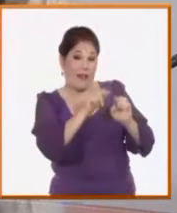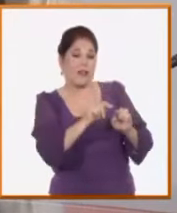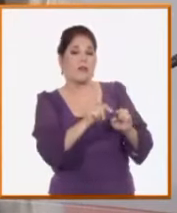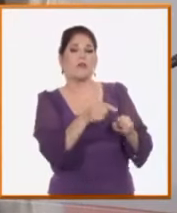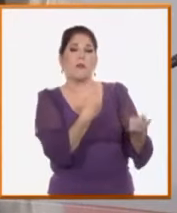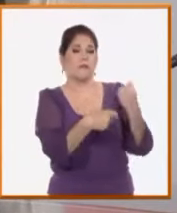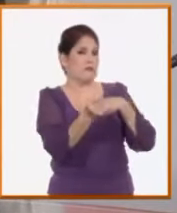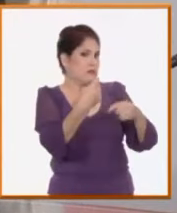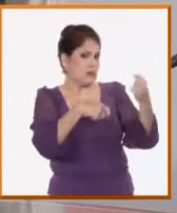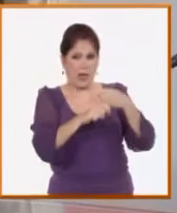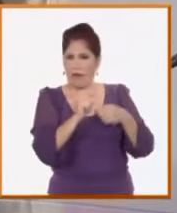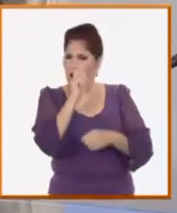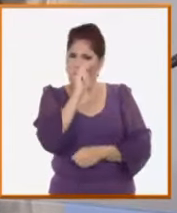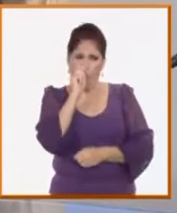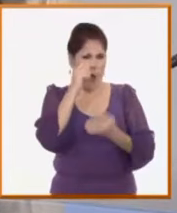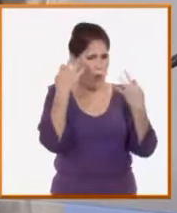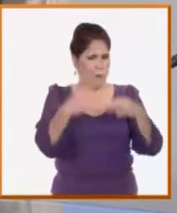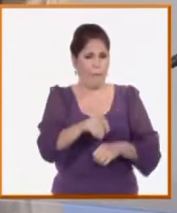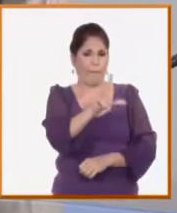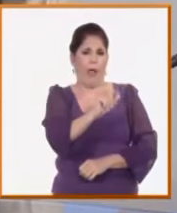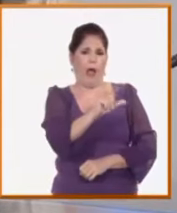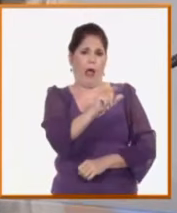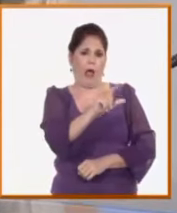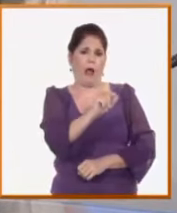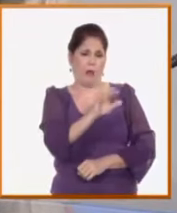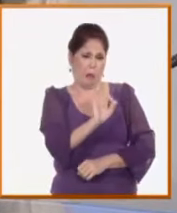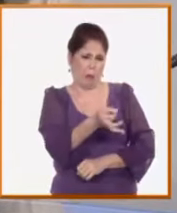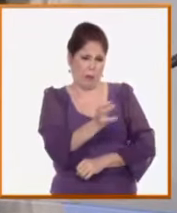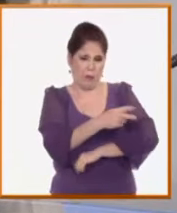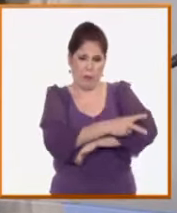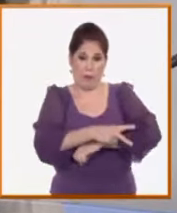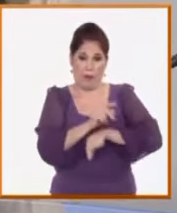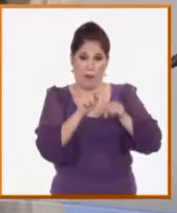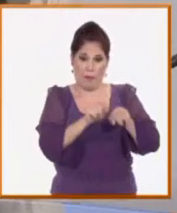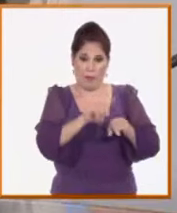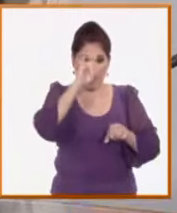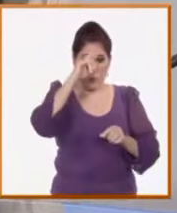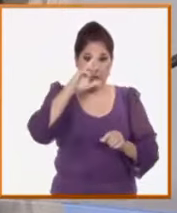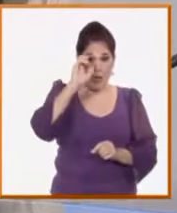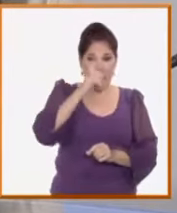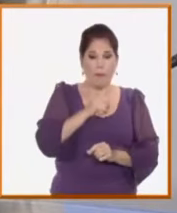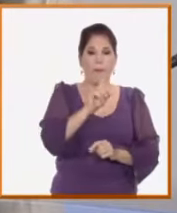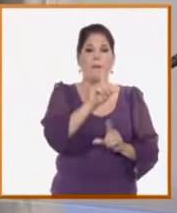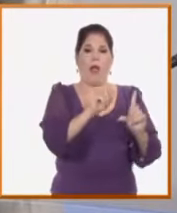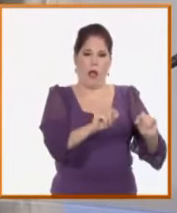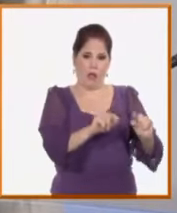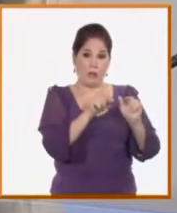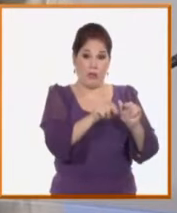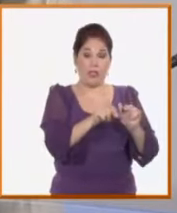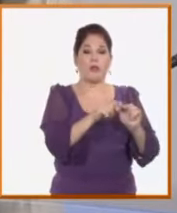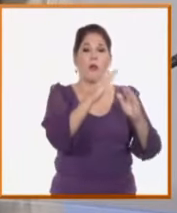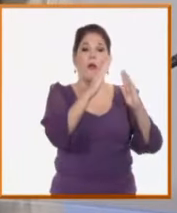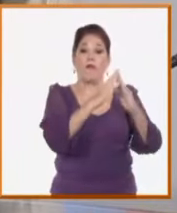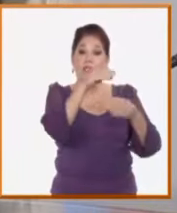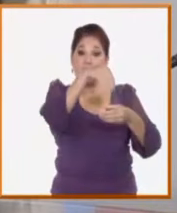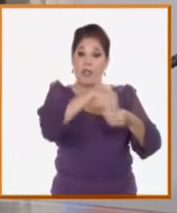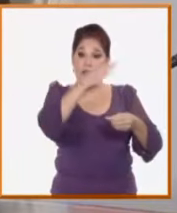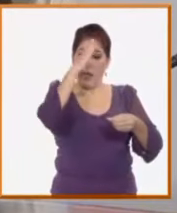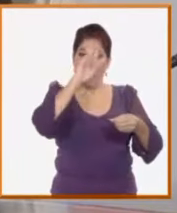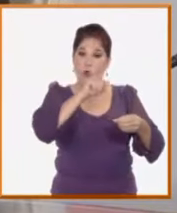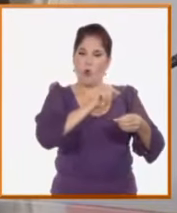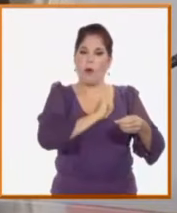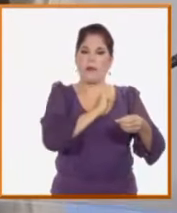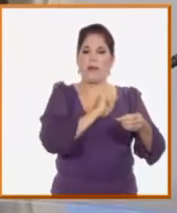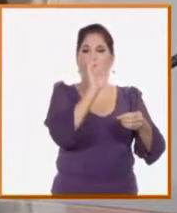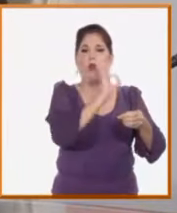que sea menor el precio con que se cotiza la droga en estos países y por lo tanto elementos cubanos radicados en este país han intentado